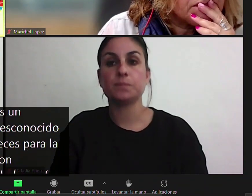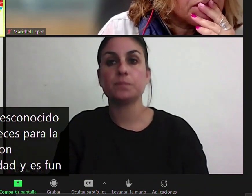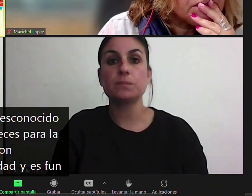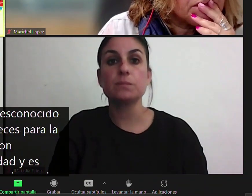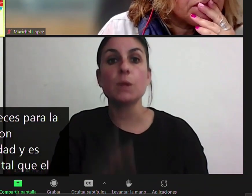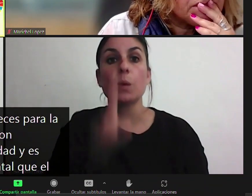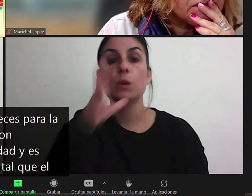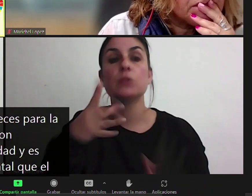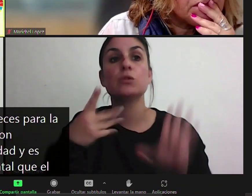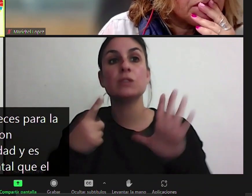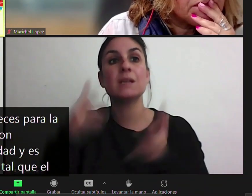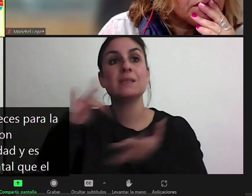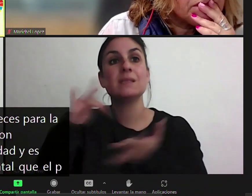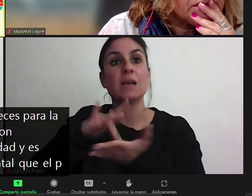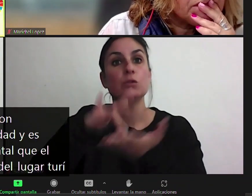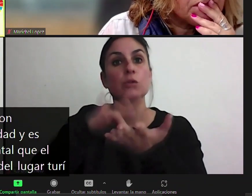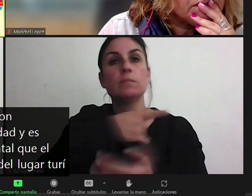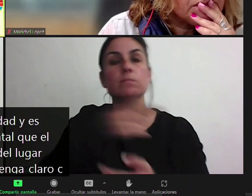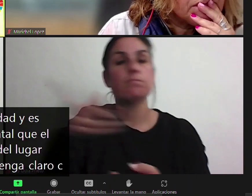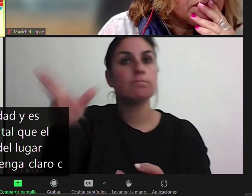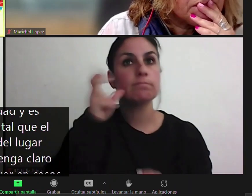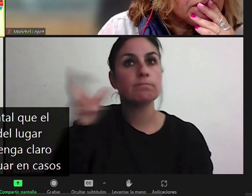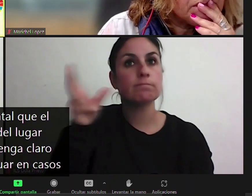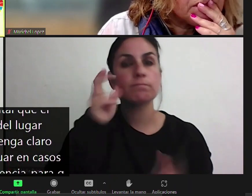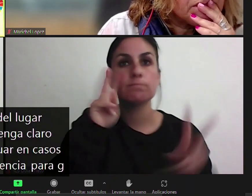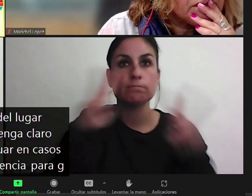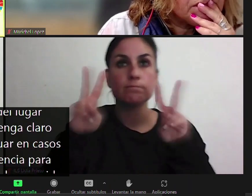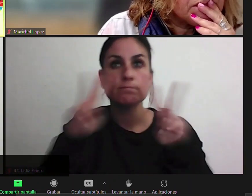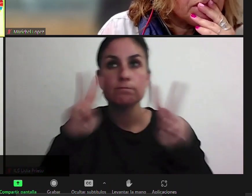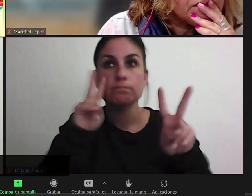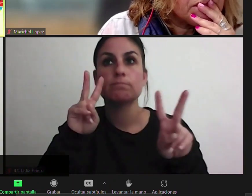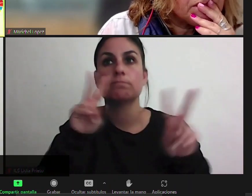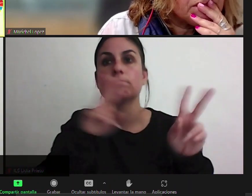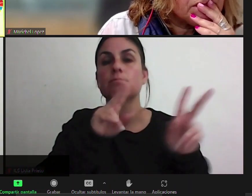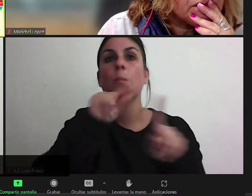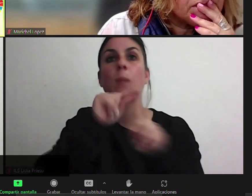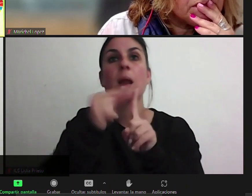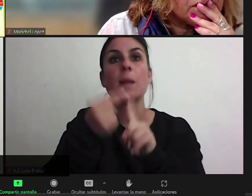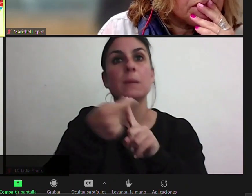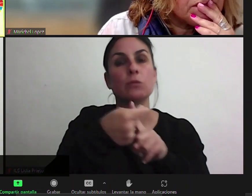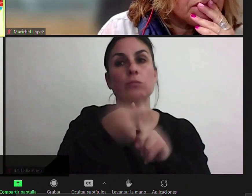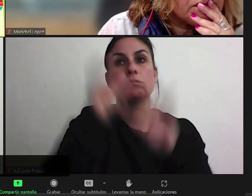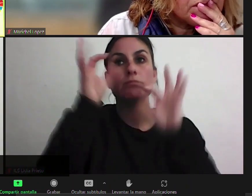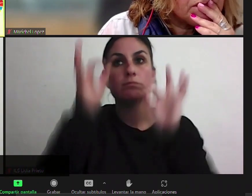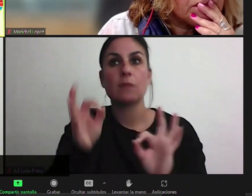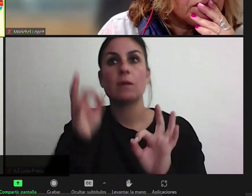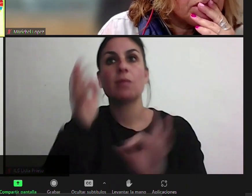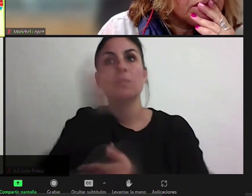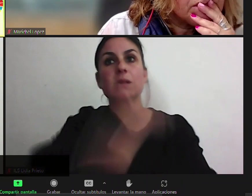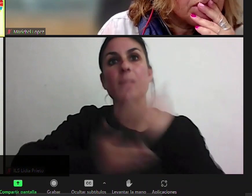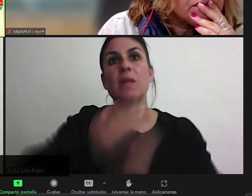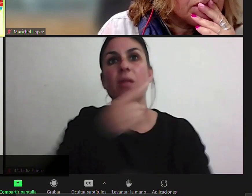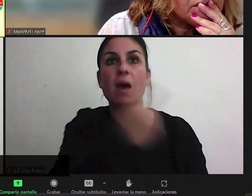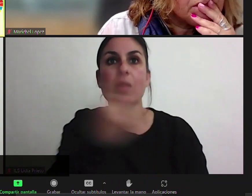estas 6 sesiones vais a oír y ver las cuestiones y parámetros a tener en cuenta en cada tipo de discapacidad,